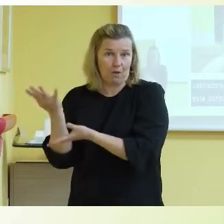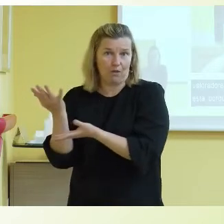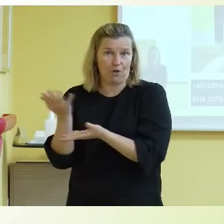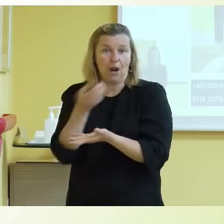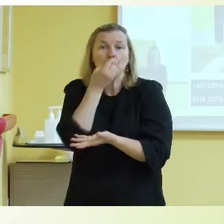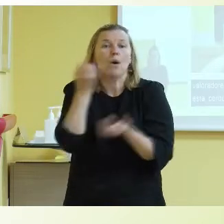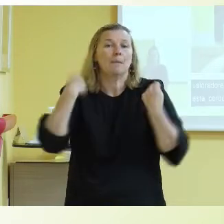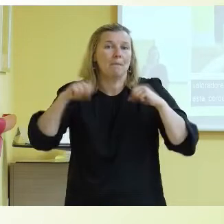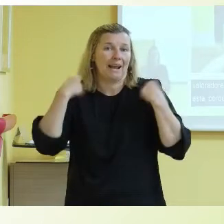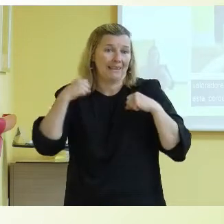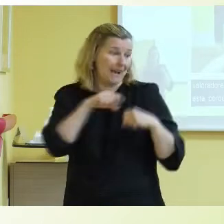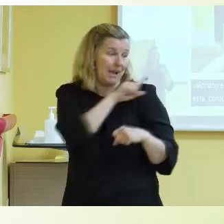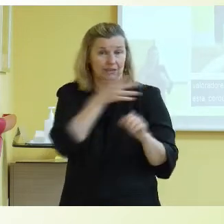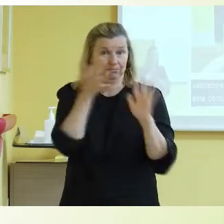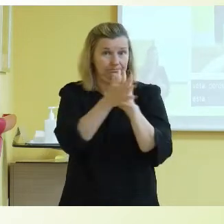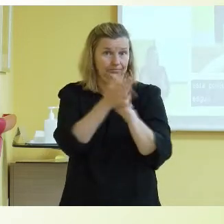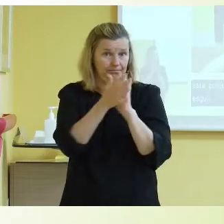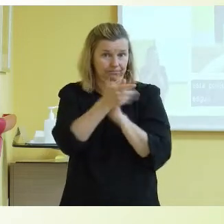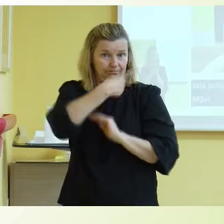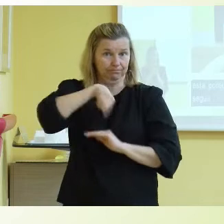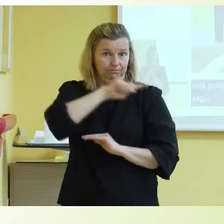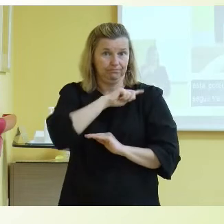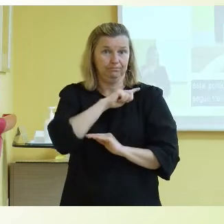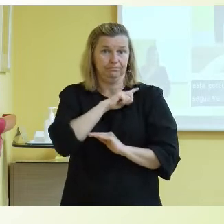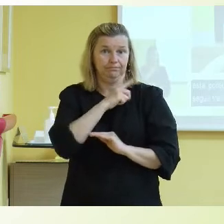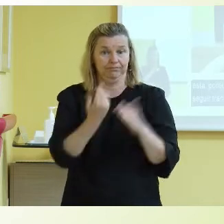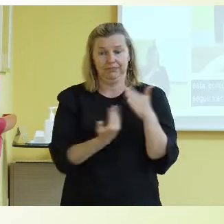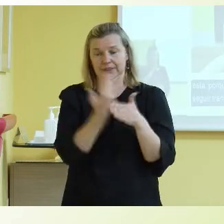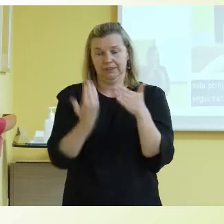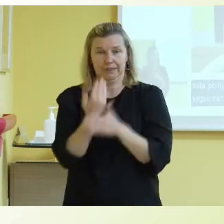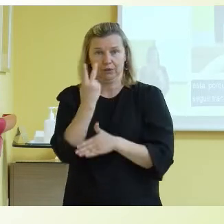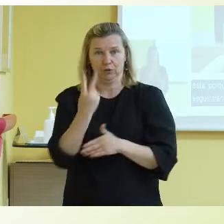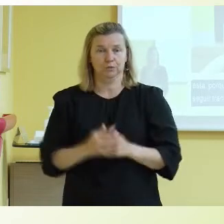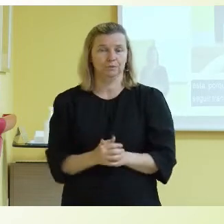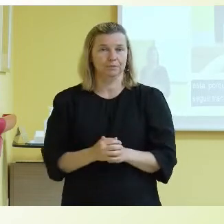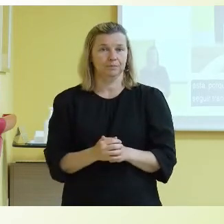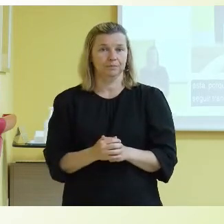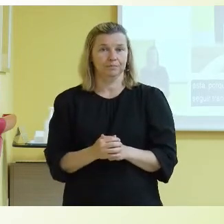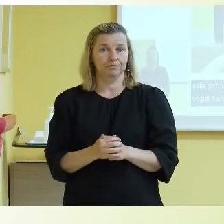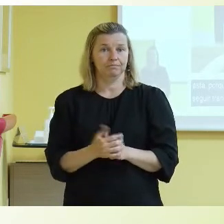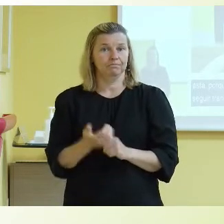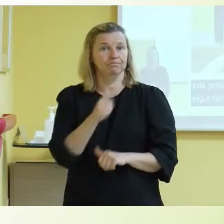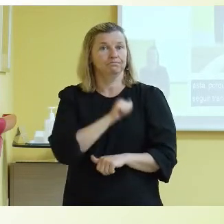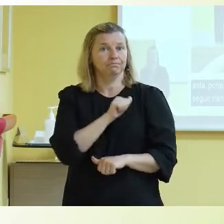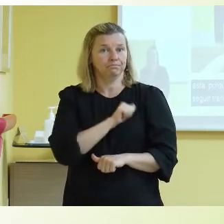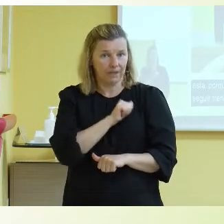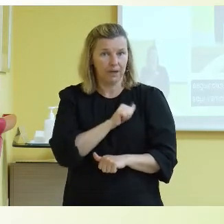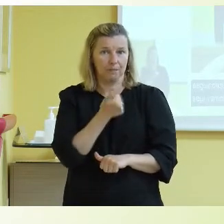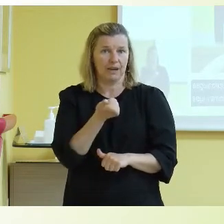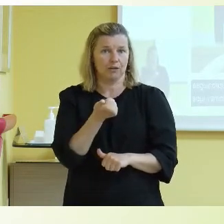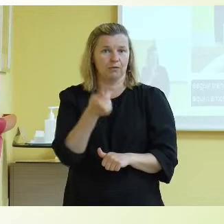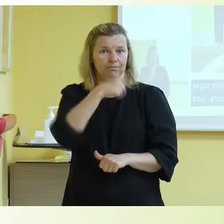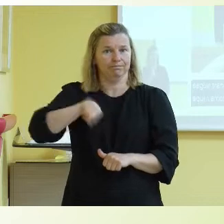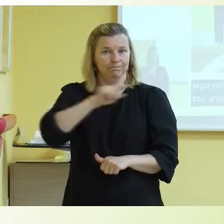buenas prácticas que aquí vamos a compartir durante estos 2 días. Así que espero que sea significativo y